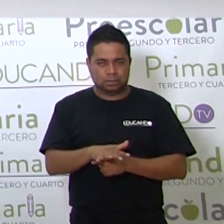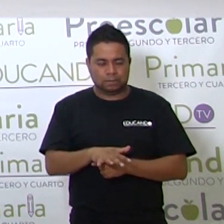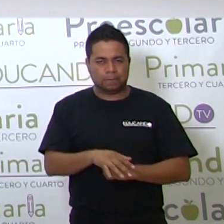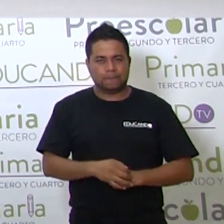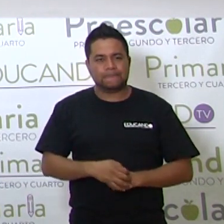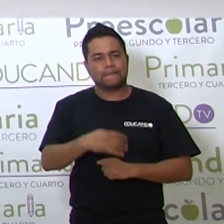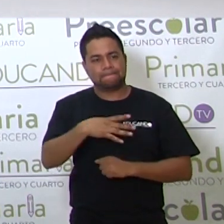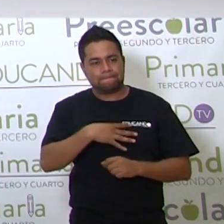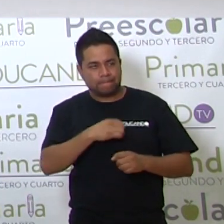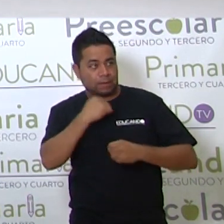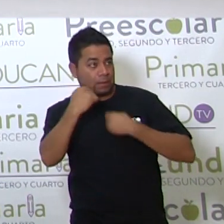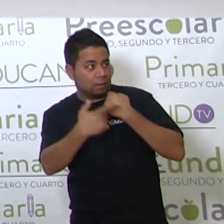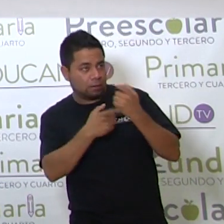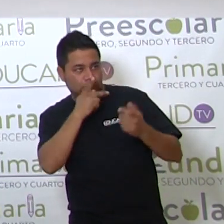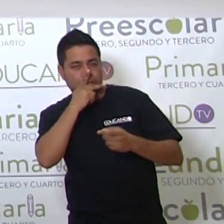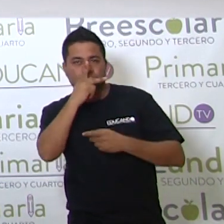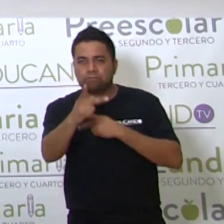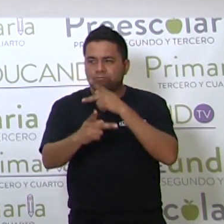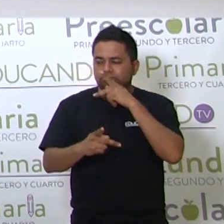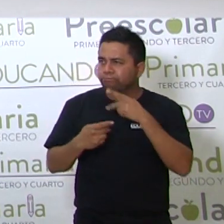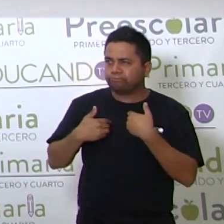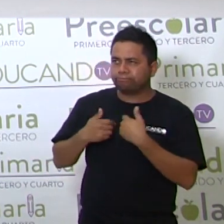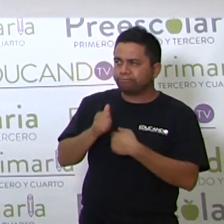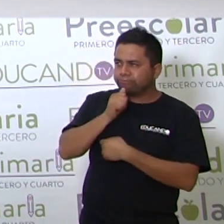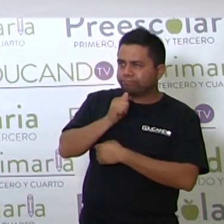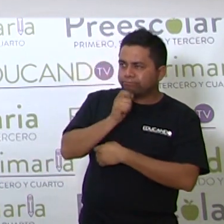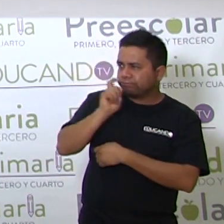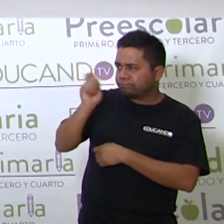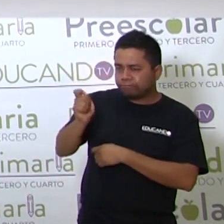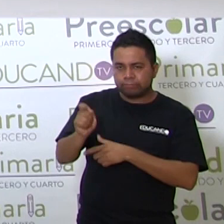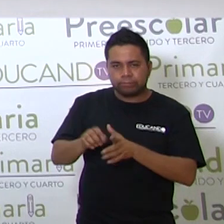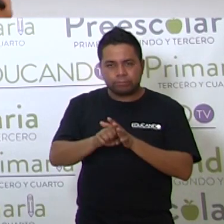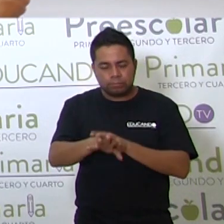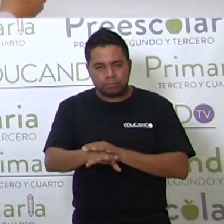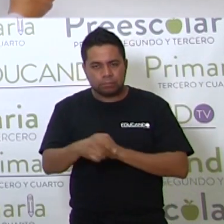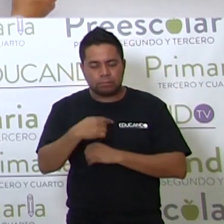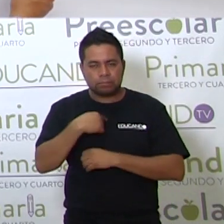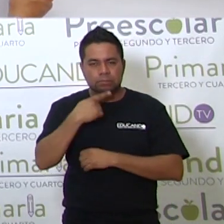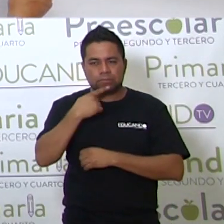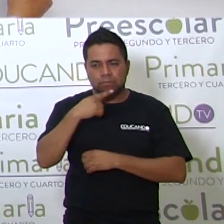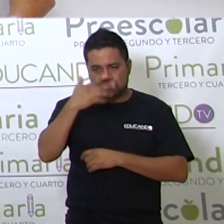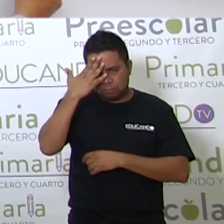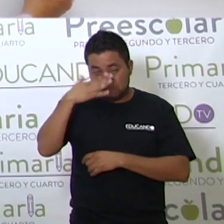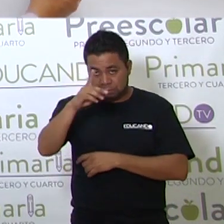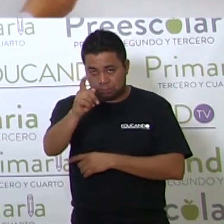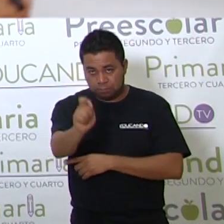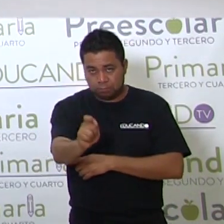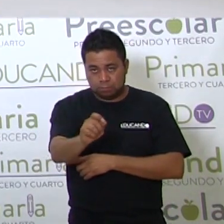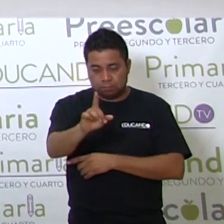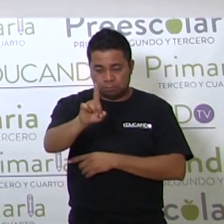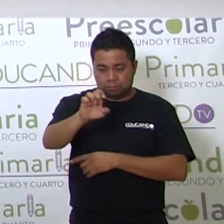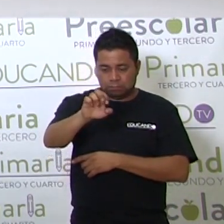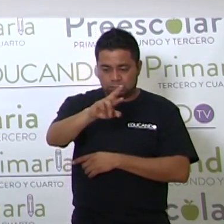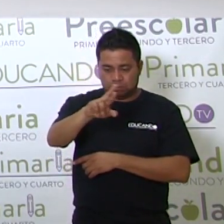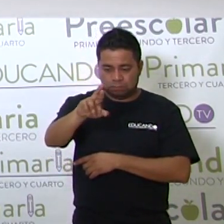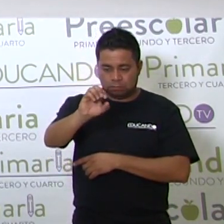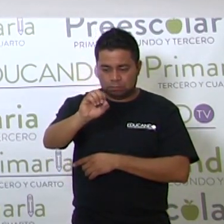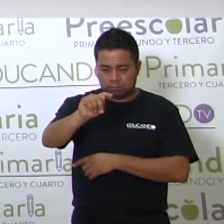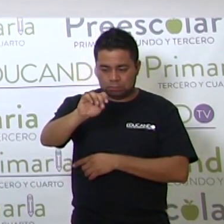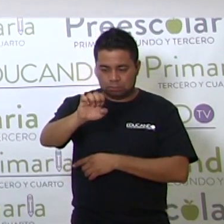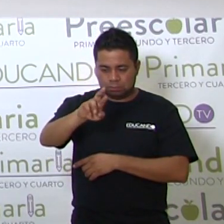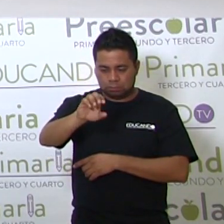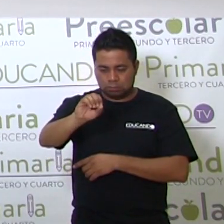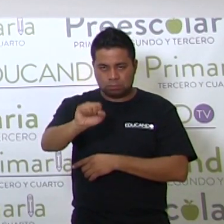hay algunas palabras que no entendamos en el texto. Por ejemplo, ¿saben ustedes lo que significa derroteros? Derroteros